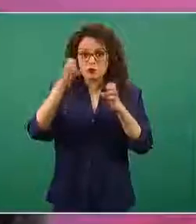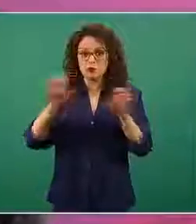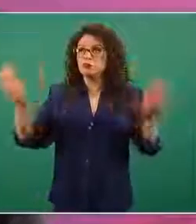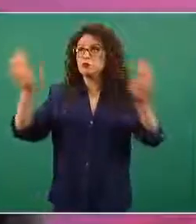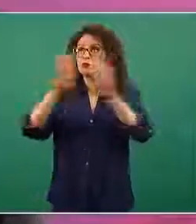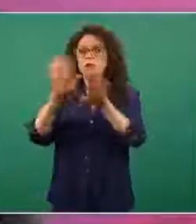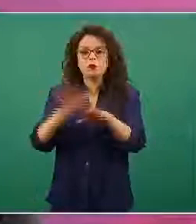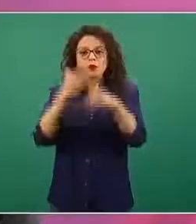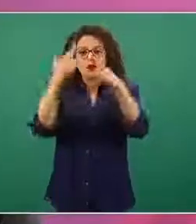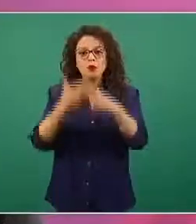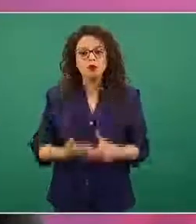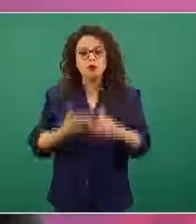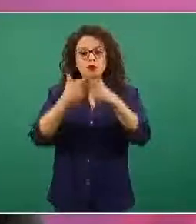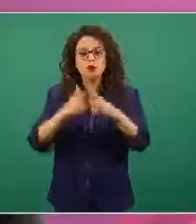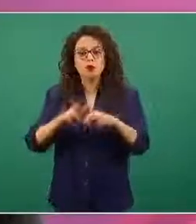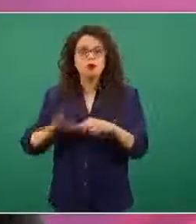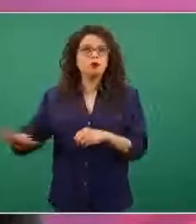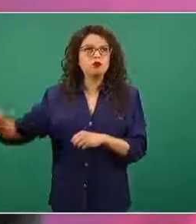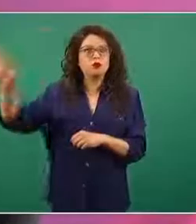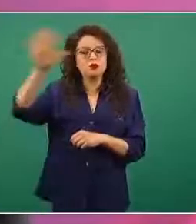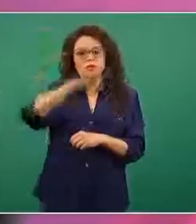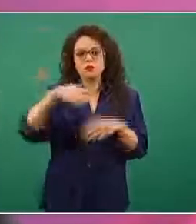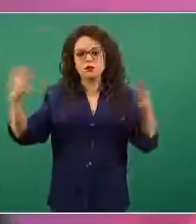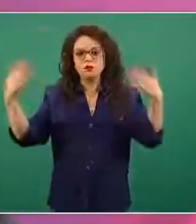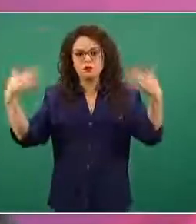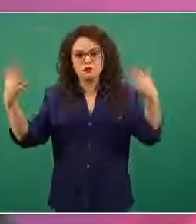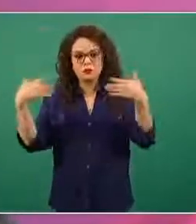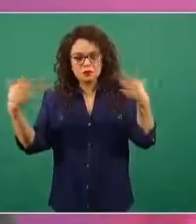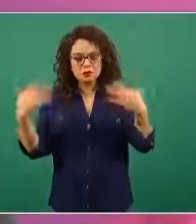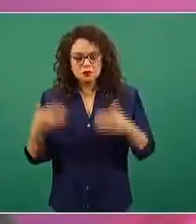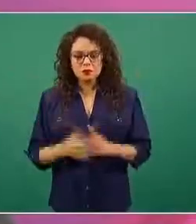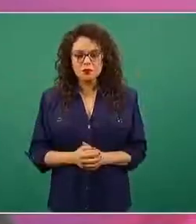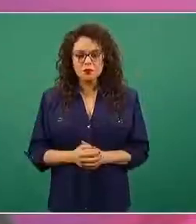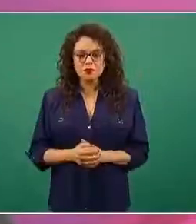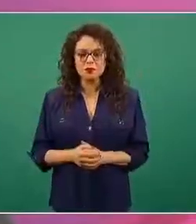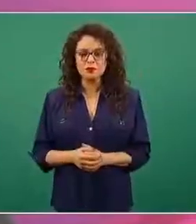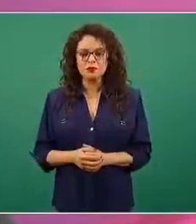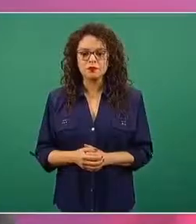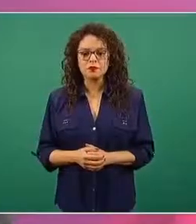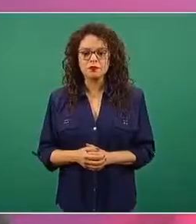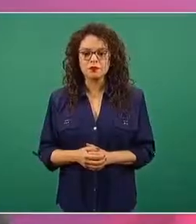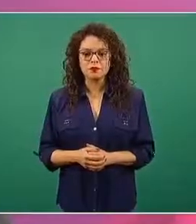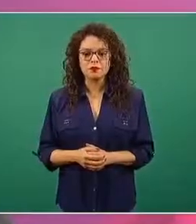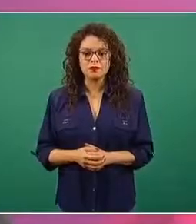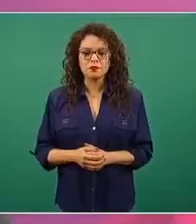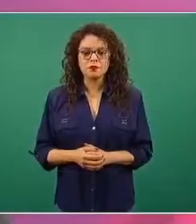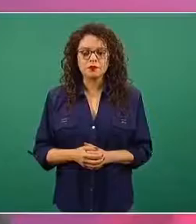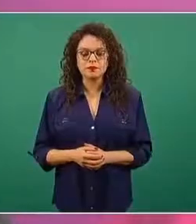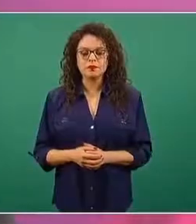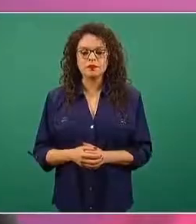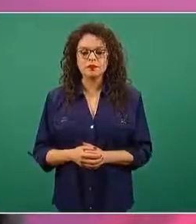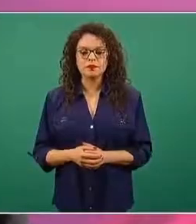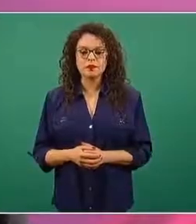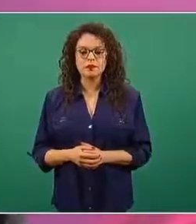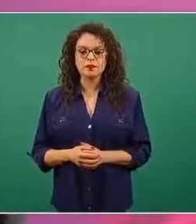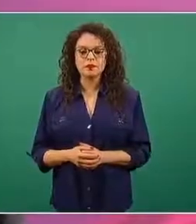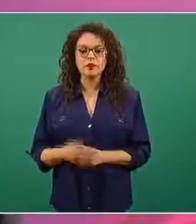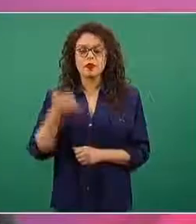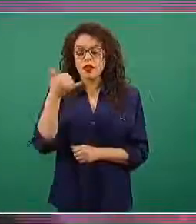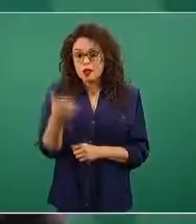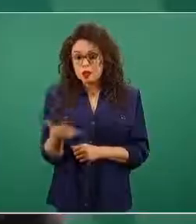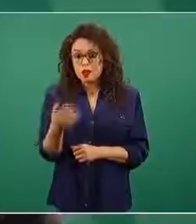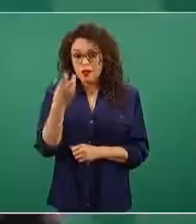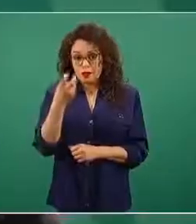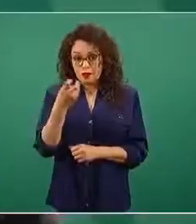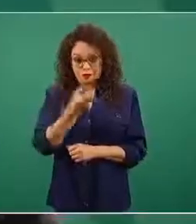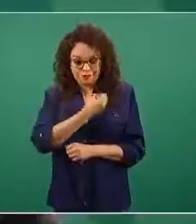gran cantidad de espacio y elementos que tenemos alrededor, y porque a través de esa